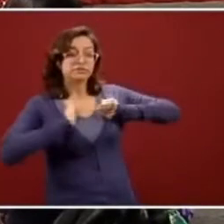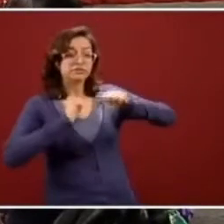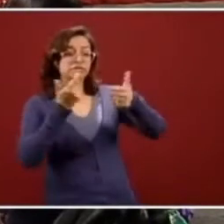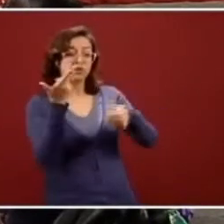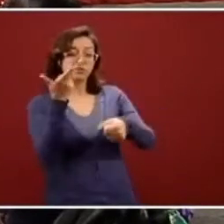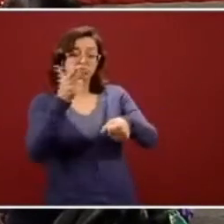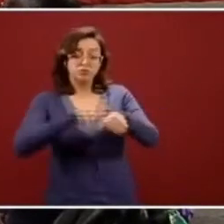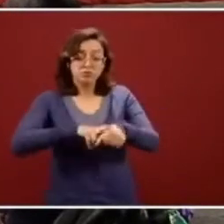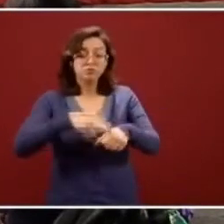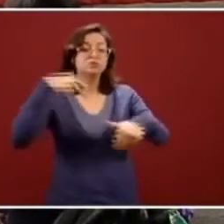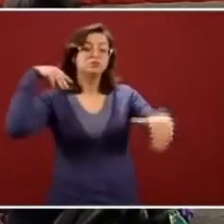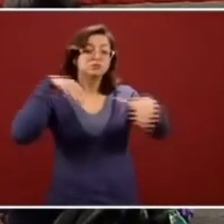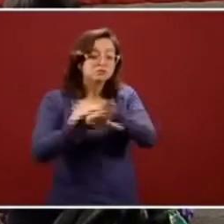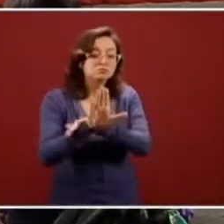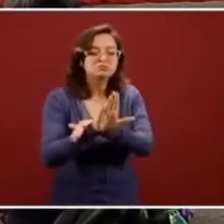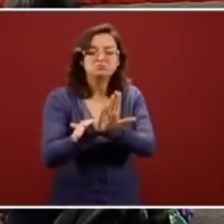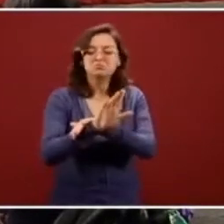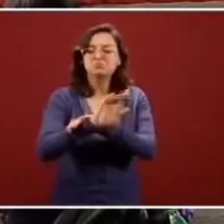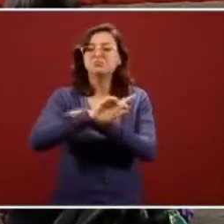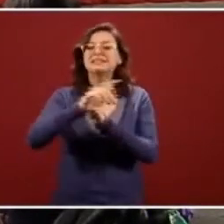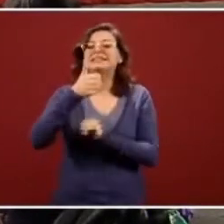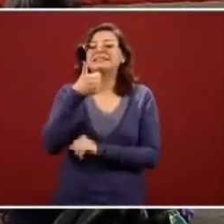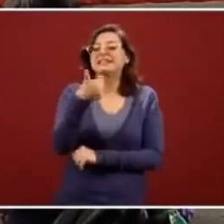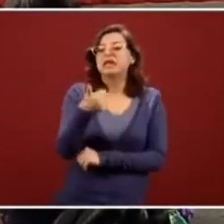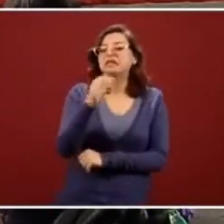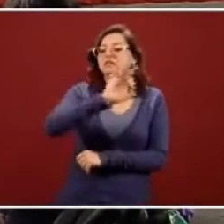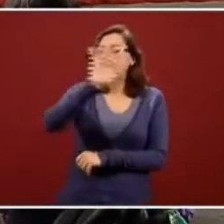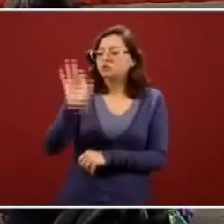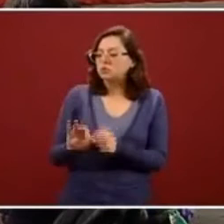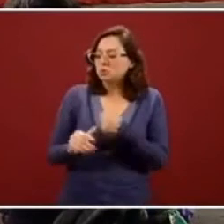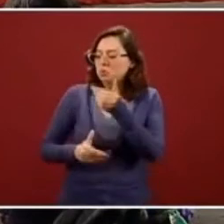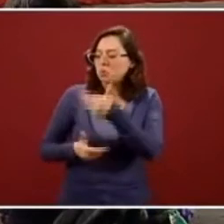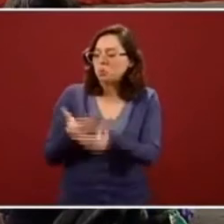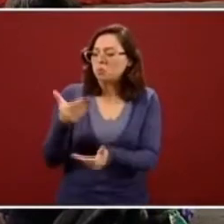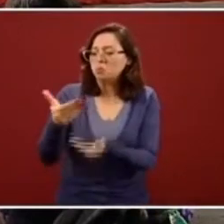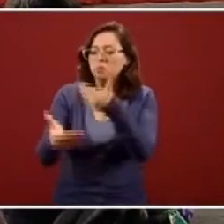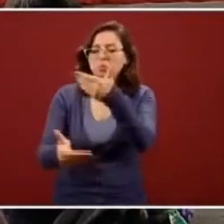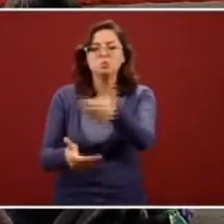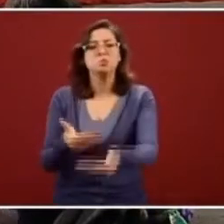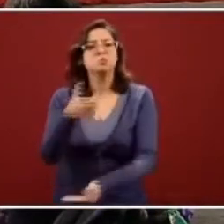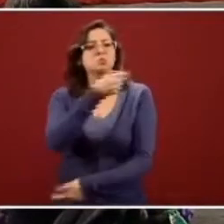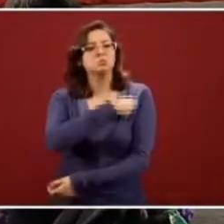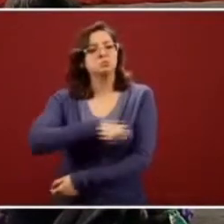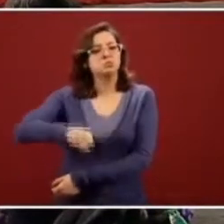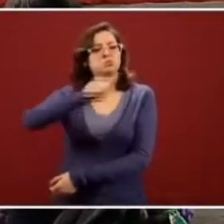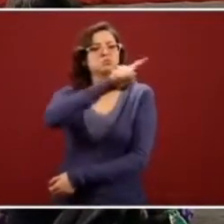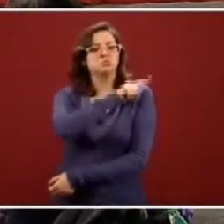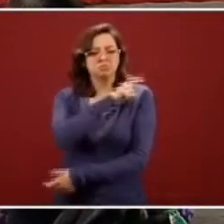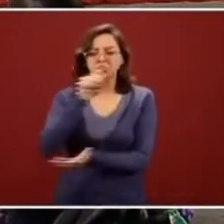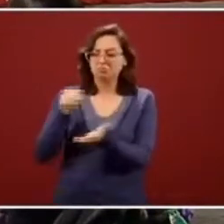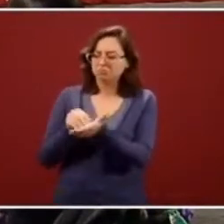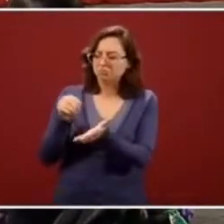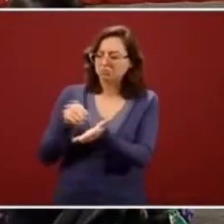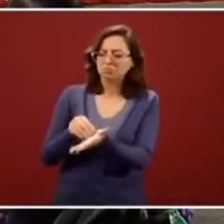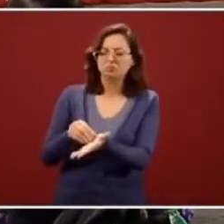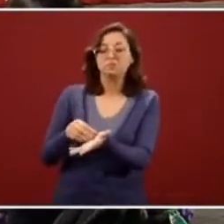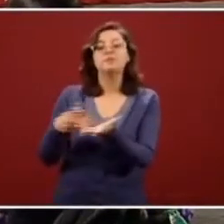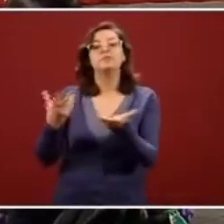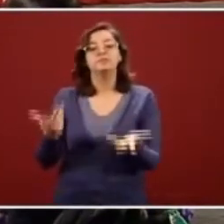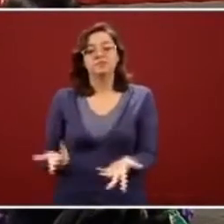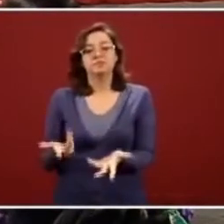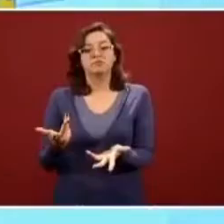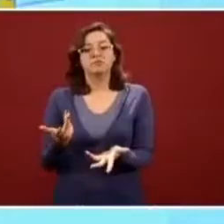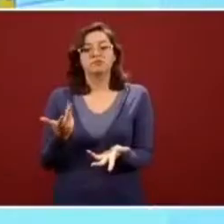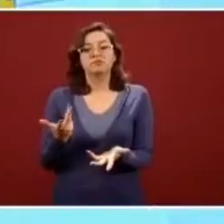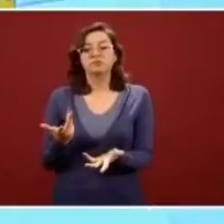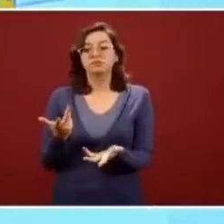demandado atención en un segundo nivel, tiene una evolución estable, ¿no? Es decir, todavía a esto le sumamos que